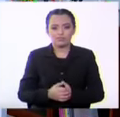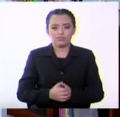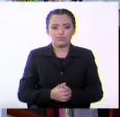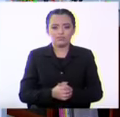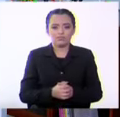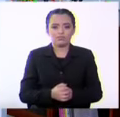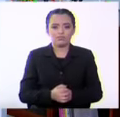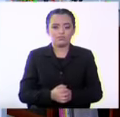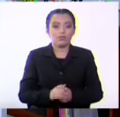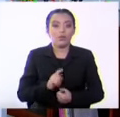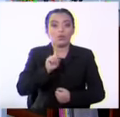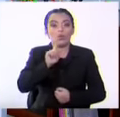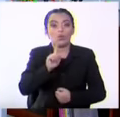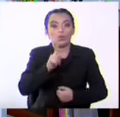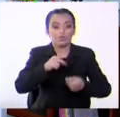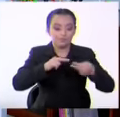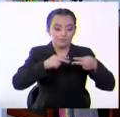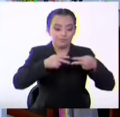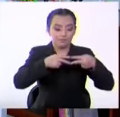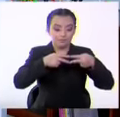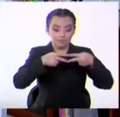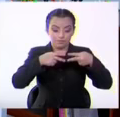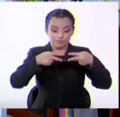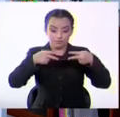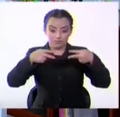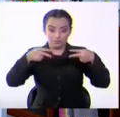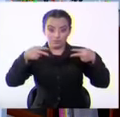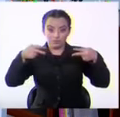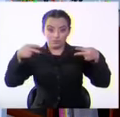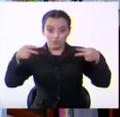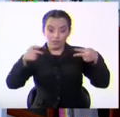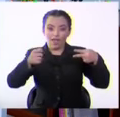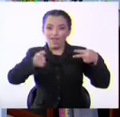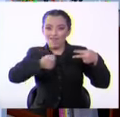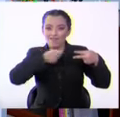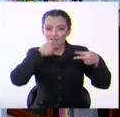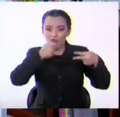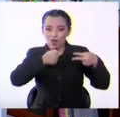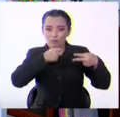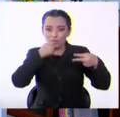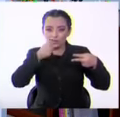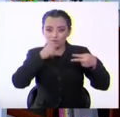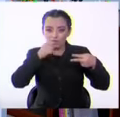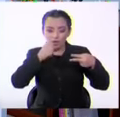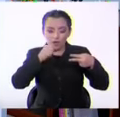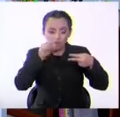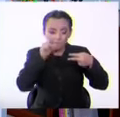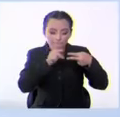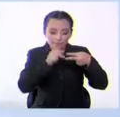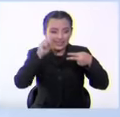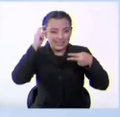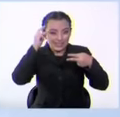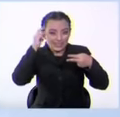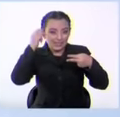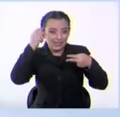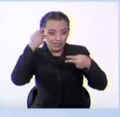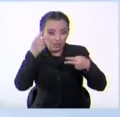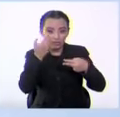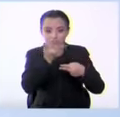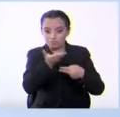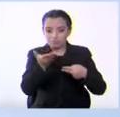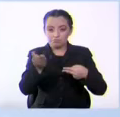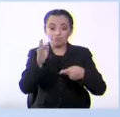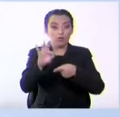Bien, un gen es una unidad de información que codifica para un producto funcional, que bien podría ser,